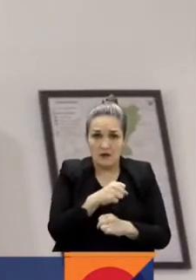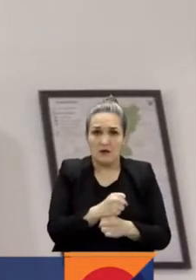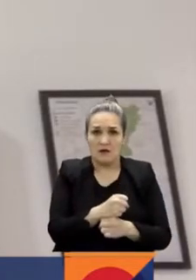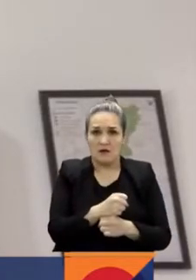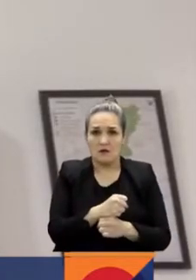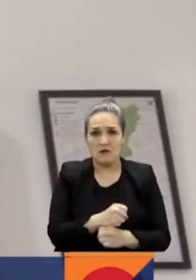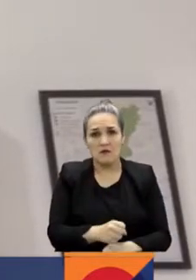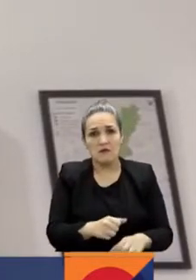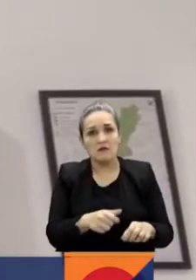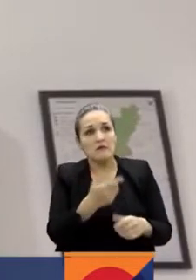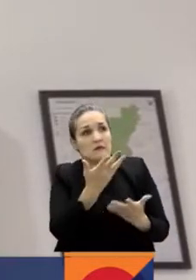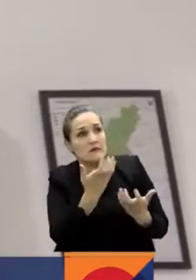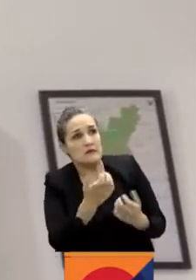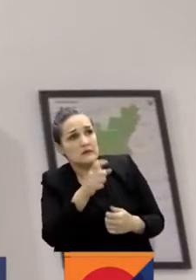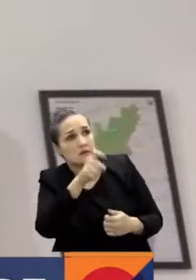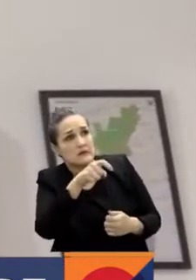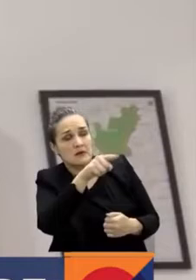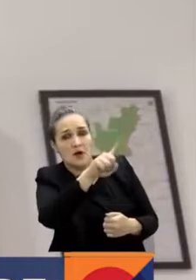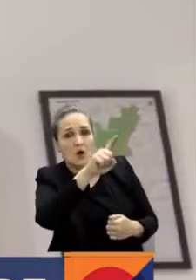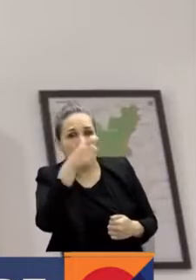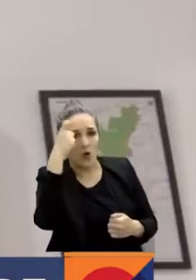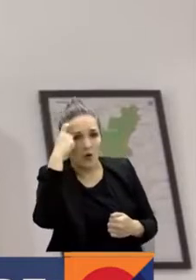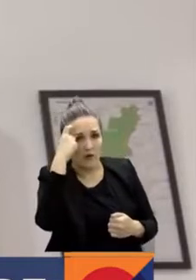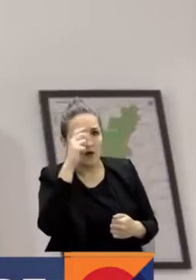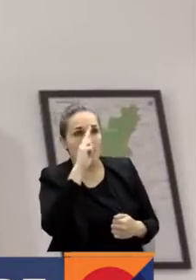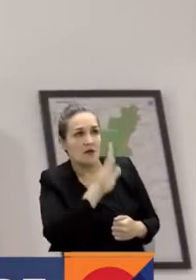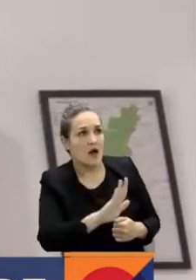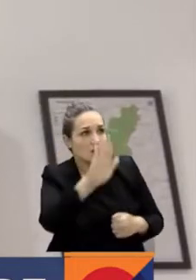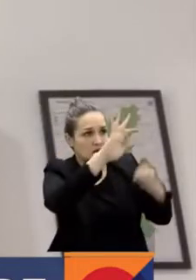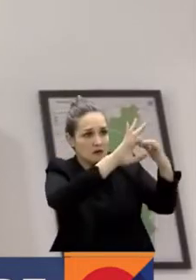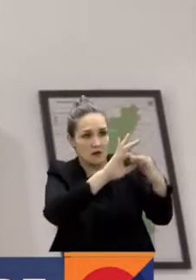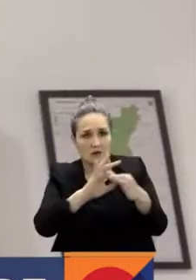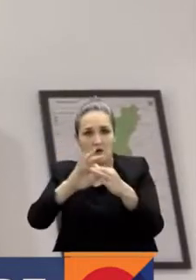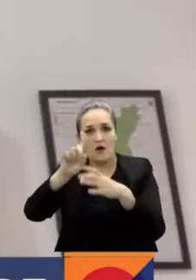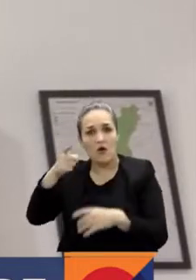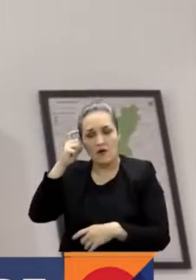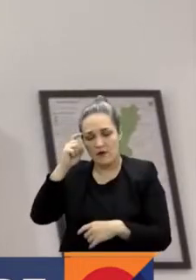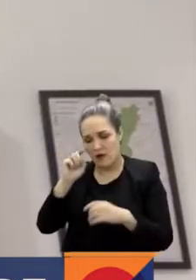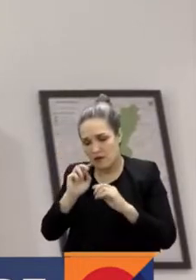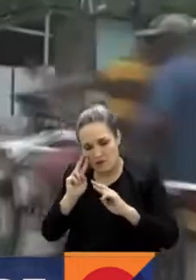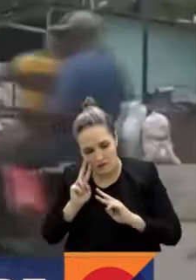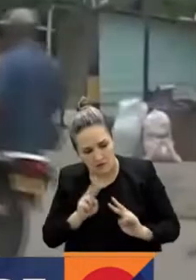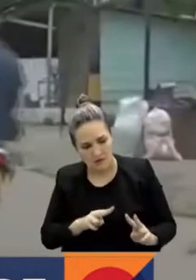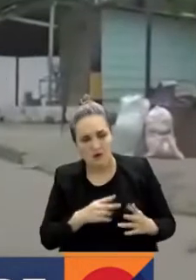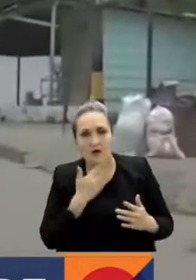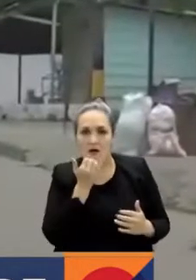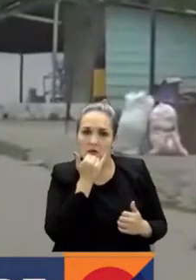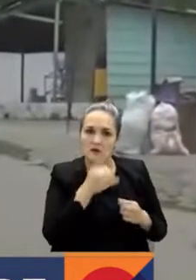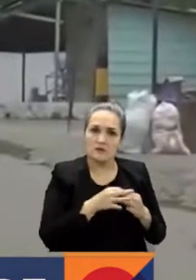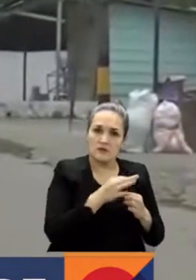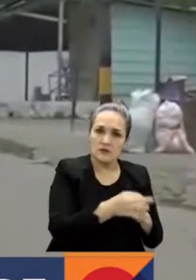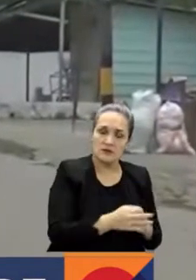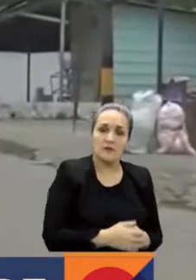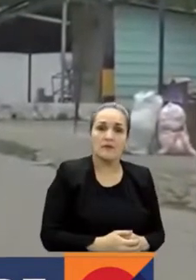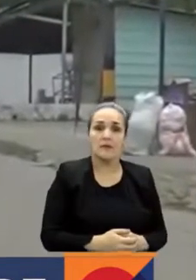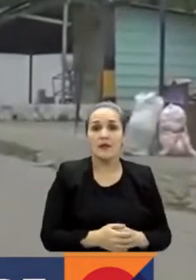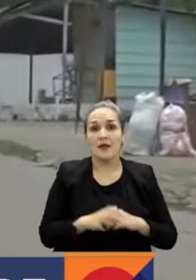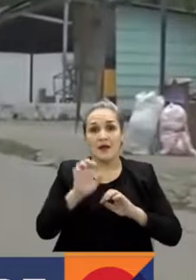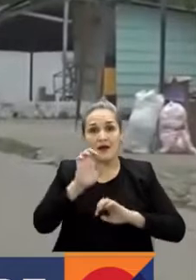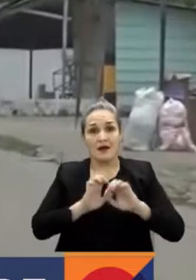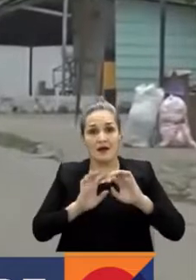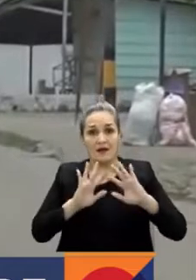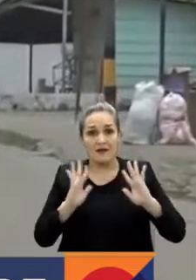en coordinación con el gobierno departamental, preste atención a lo que está ocurriendo en nuestro municipio. Desde la Defensoría del Pueblo se